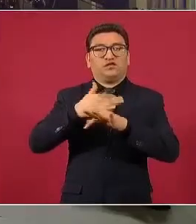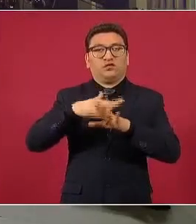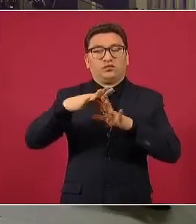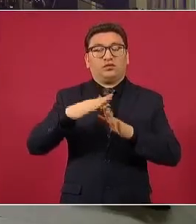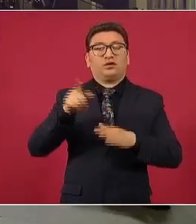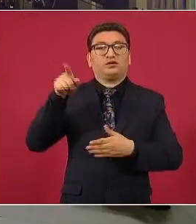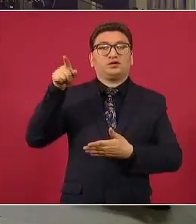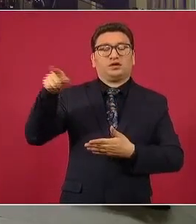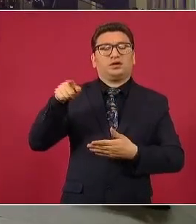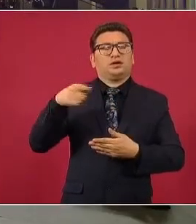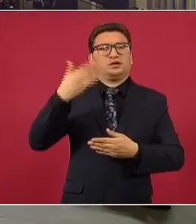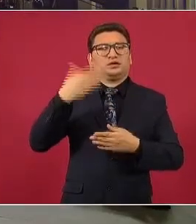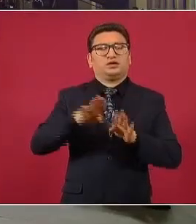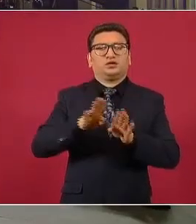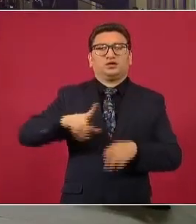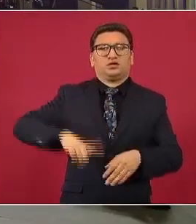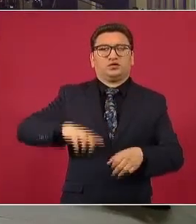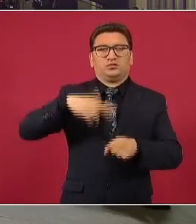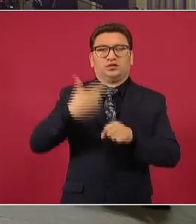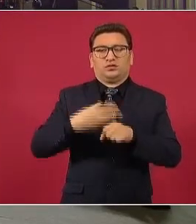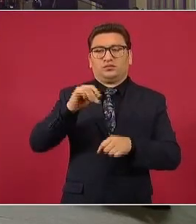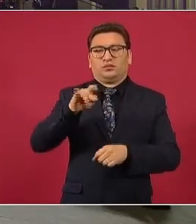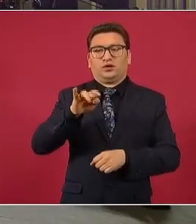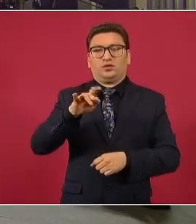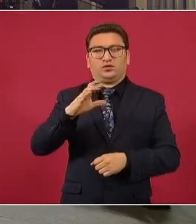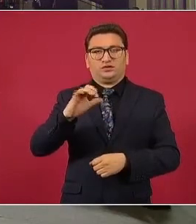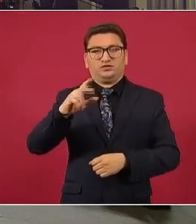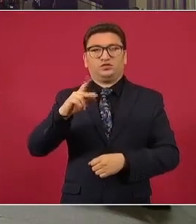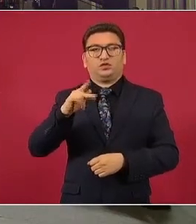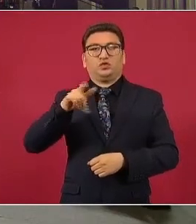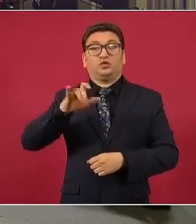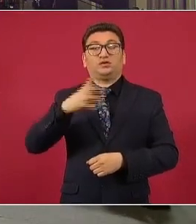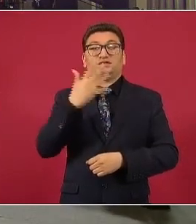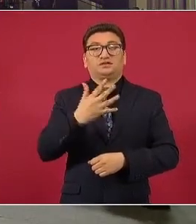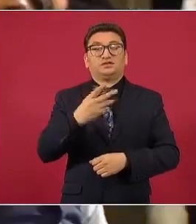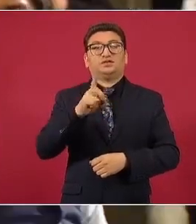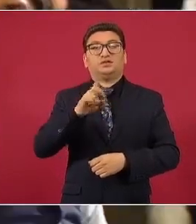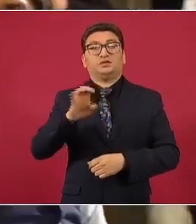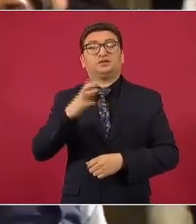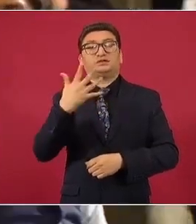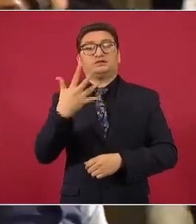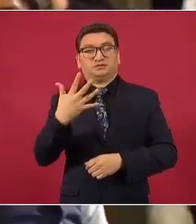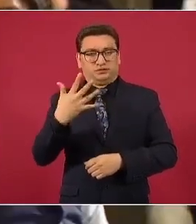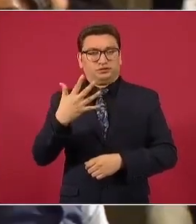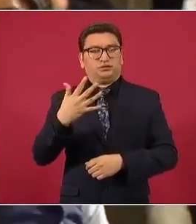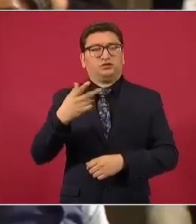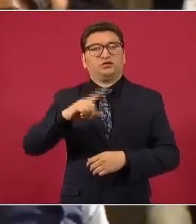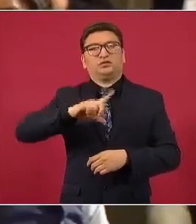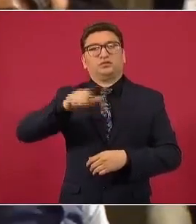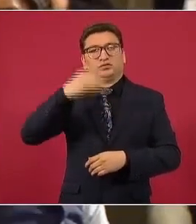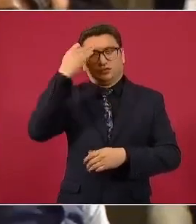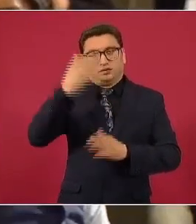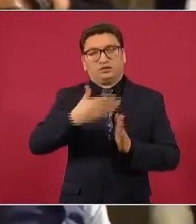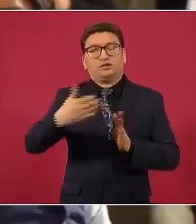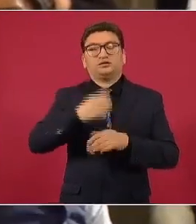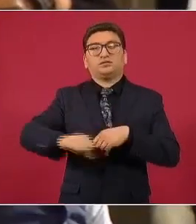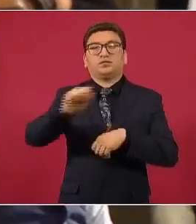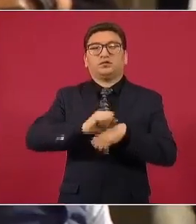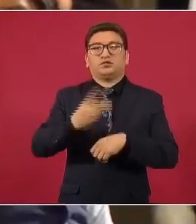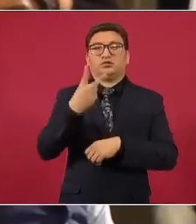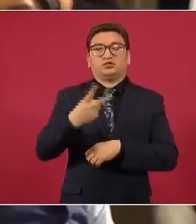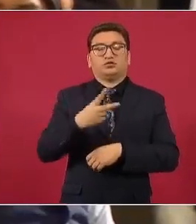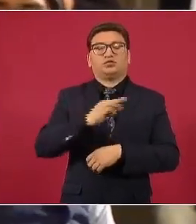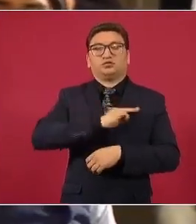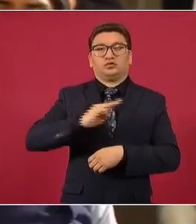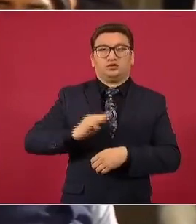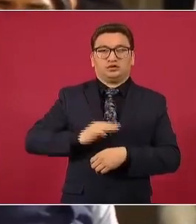que la promovió el gobernador Mauricio Curi, el 5 de 5, y en ese momento en las siguientes semanas se sumaron 2 municipios más, el de